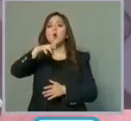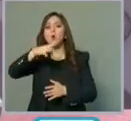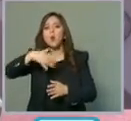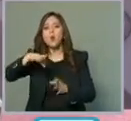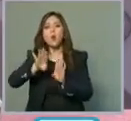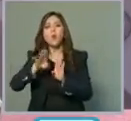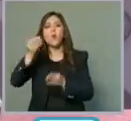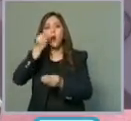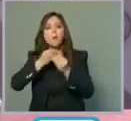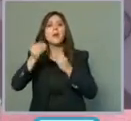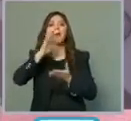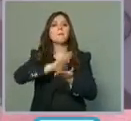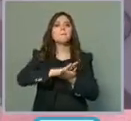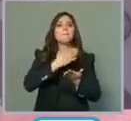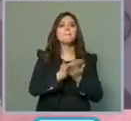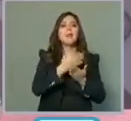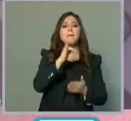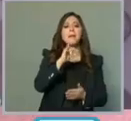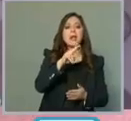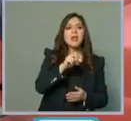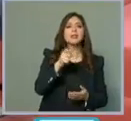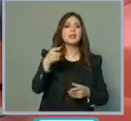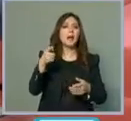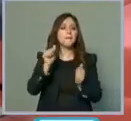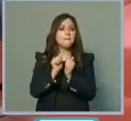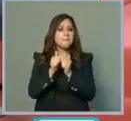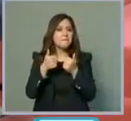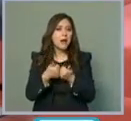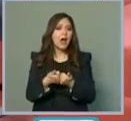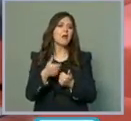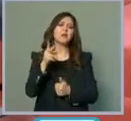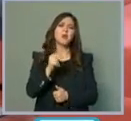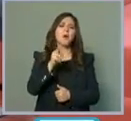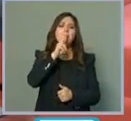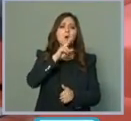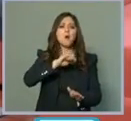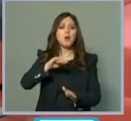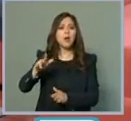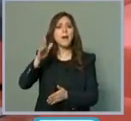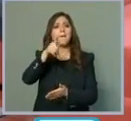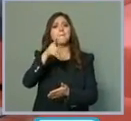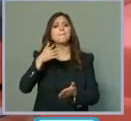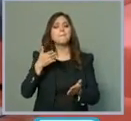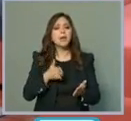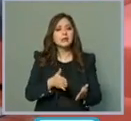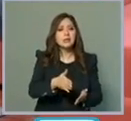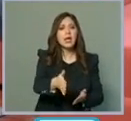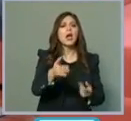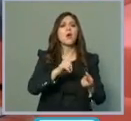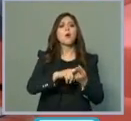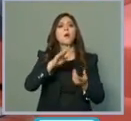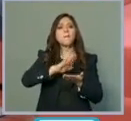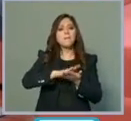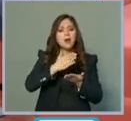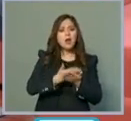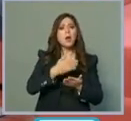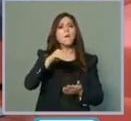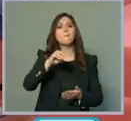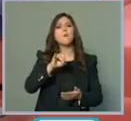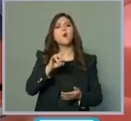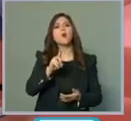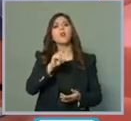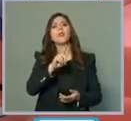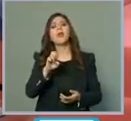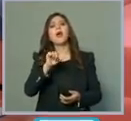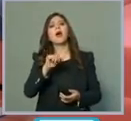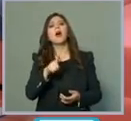filete empanizado, pues podemos buscar un pescado empapelado, un pescado a la plancha, al mojo de ajo, para el caso de los